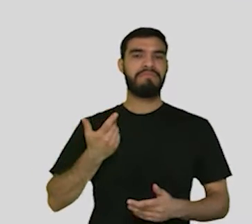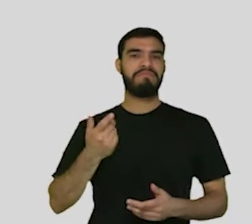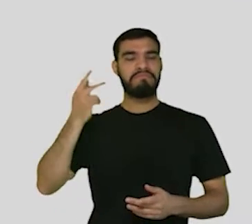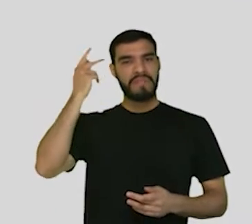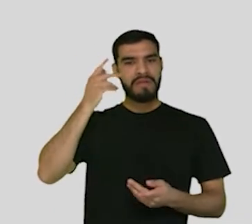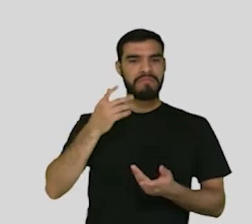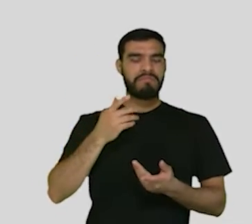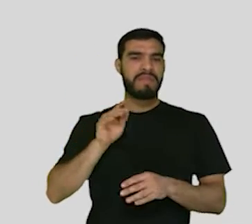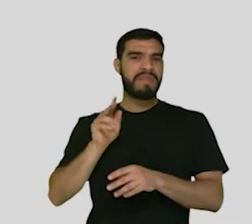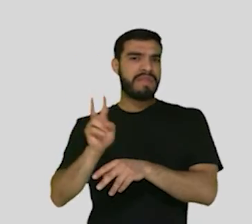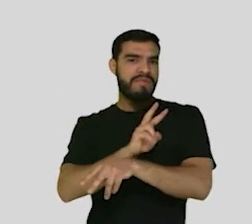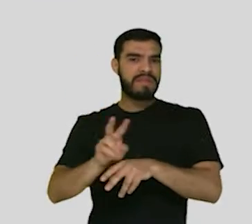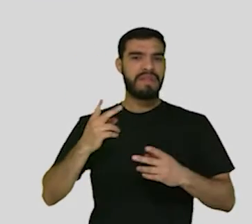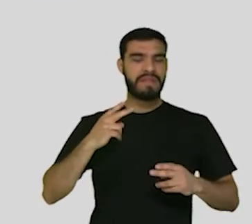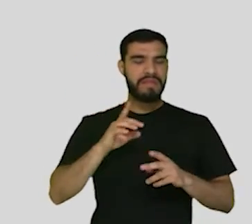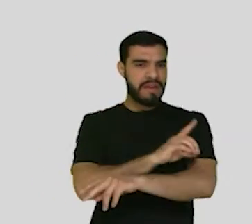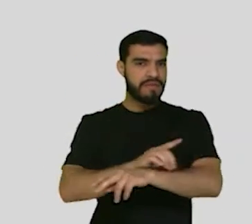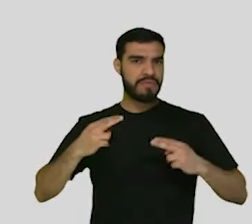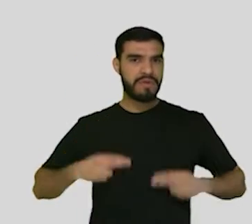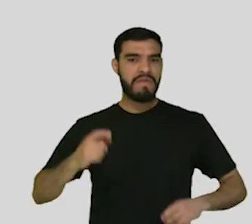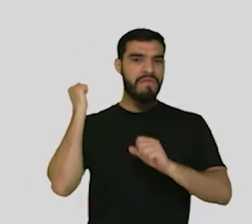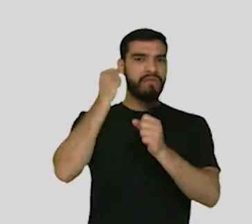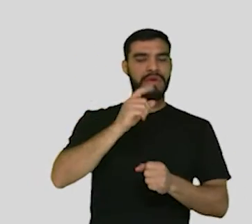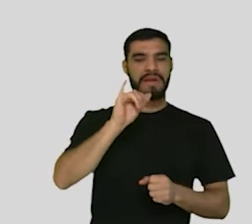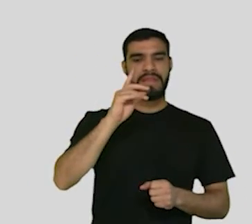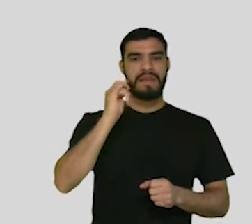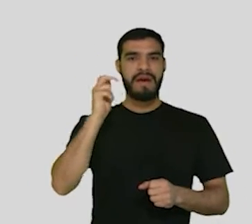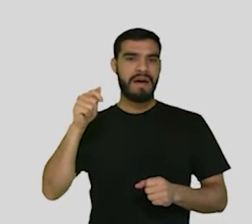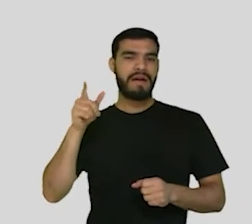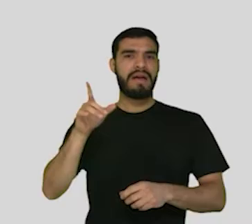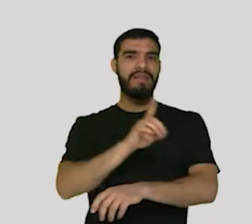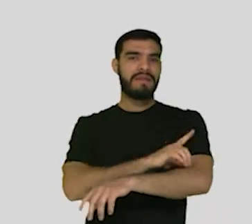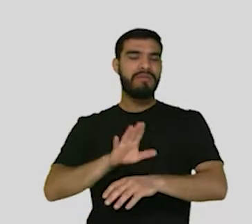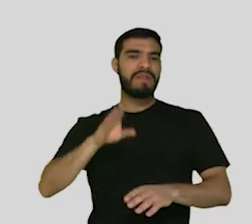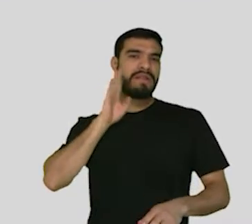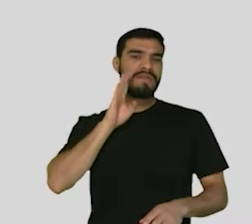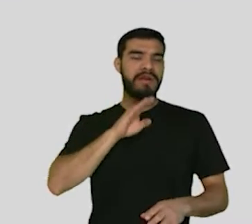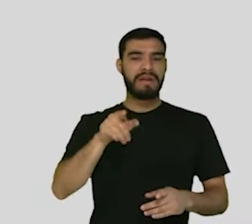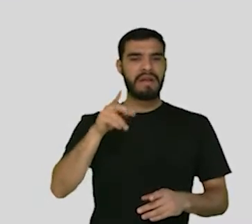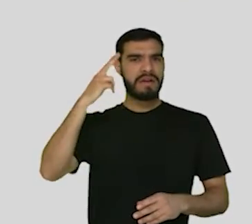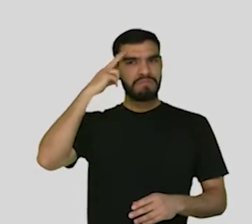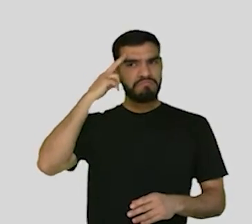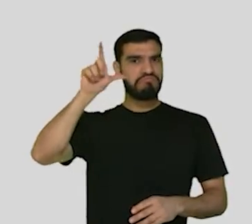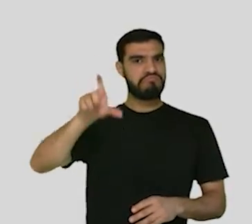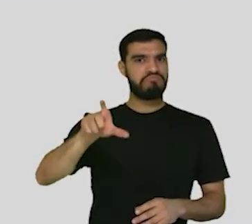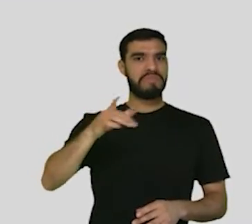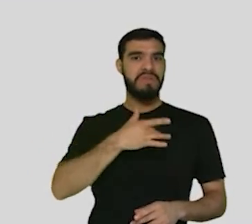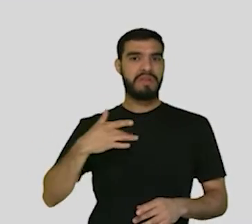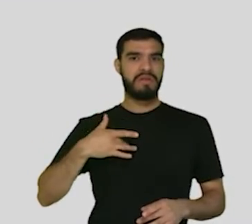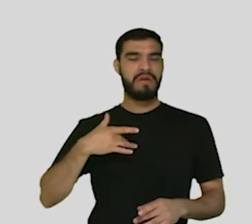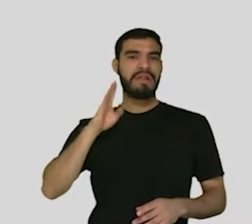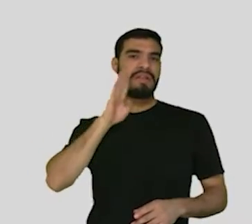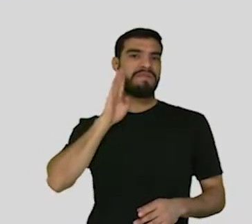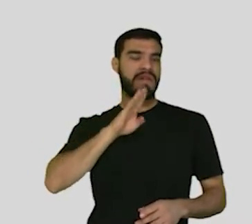Jerico Rosa Pósabe, jaeningo paraguaya española, jae te combo ecuajara, pedagoga ya